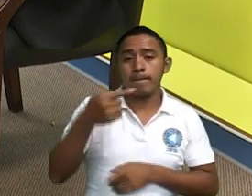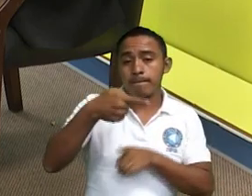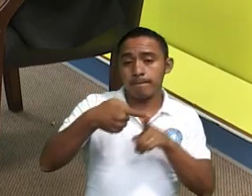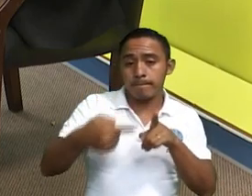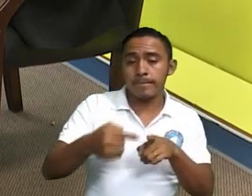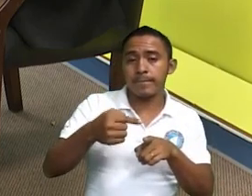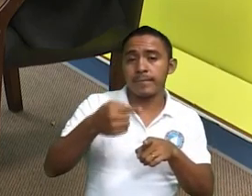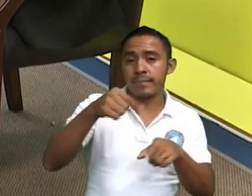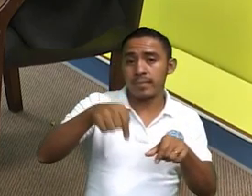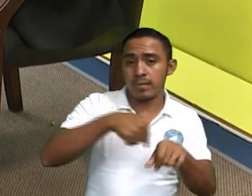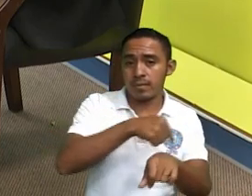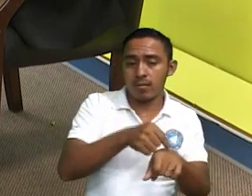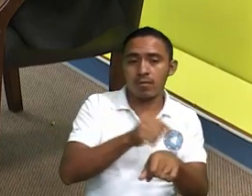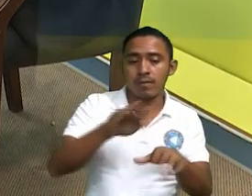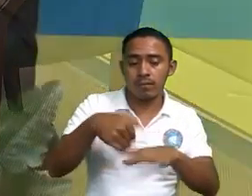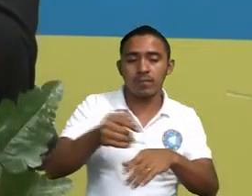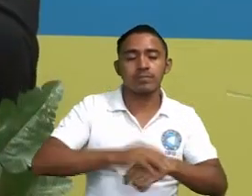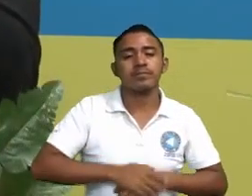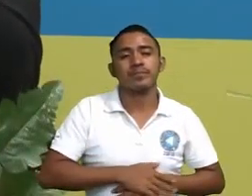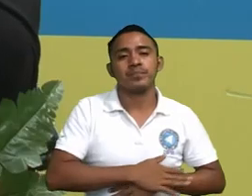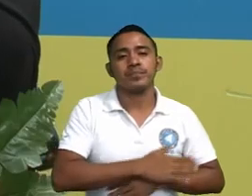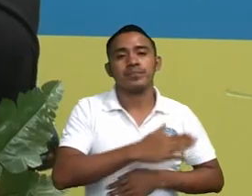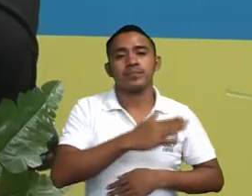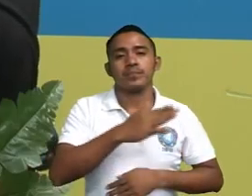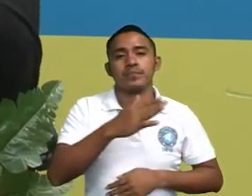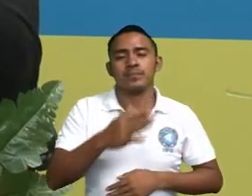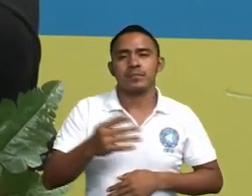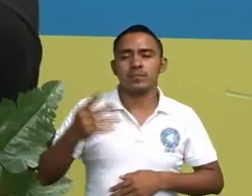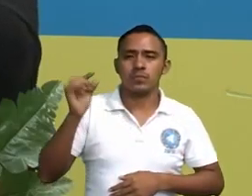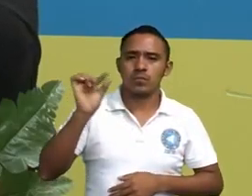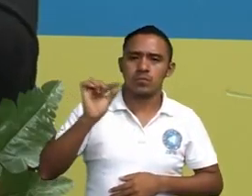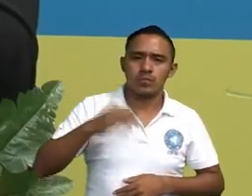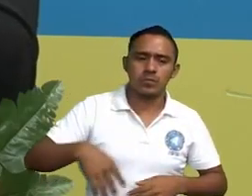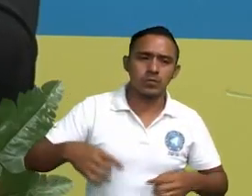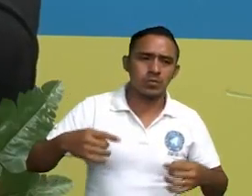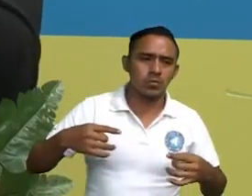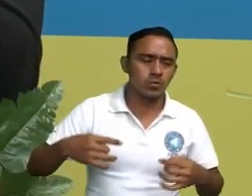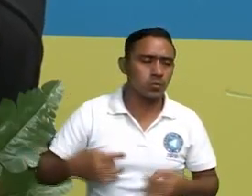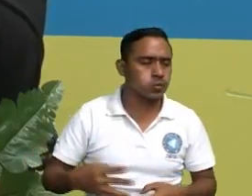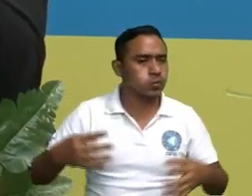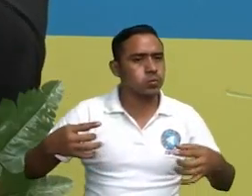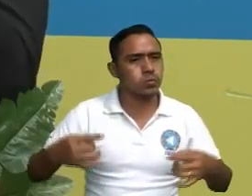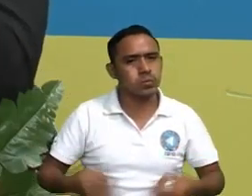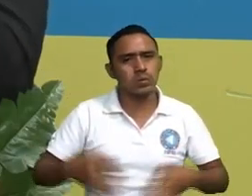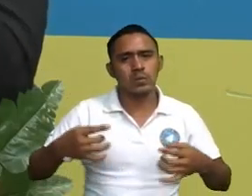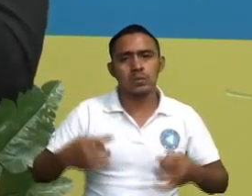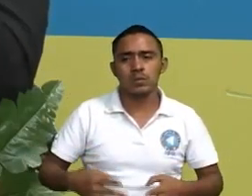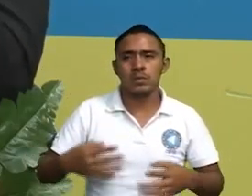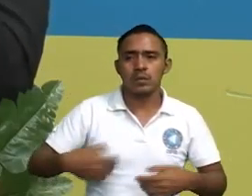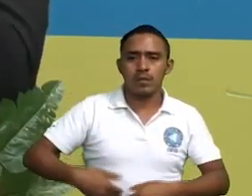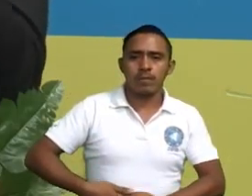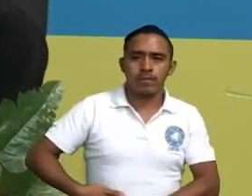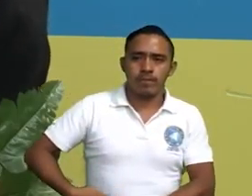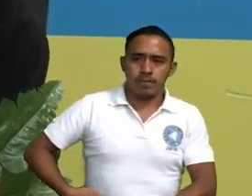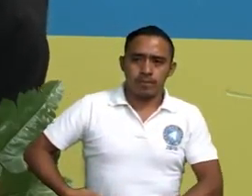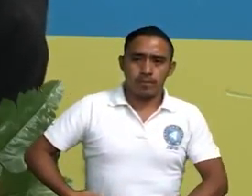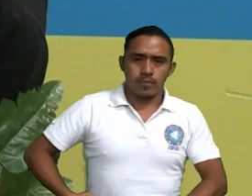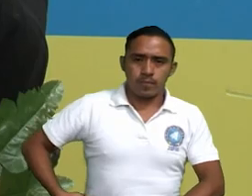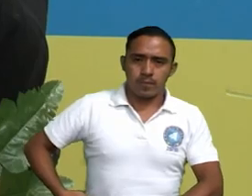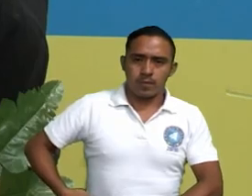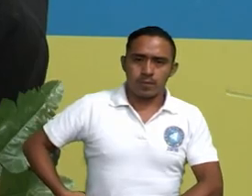ingesta copiosa de alimentos grasos, usted presenta un dolor de inicio súbito, inmediatamente debajo del borde costal